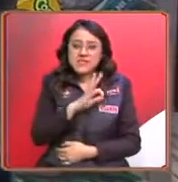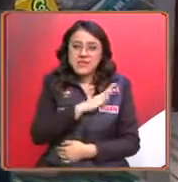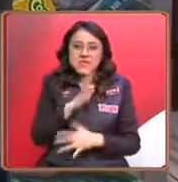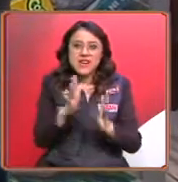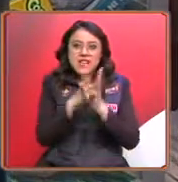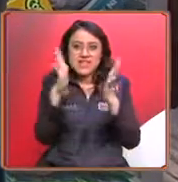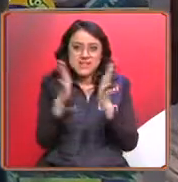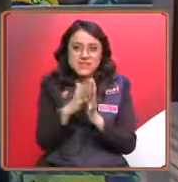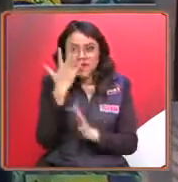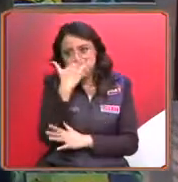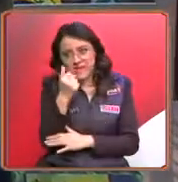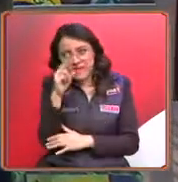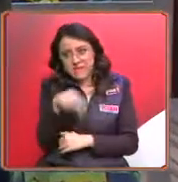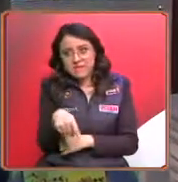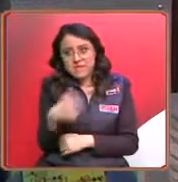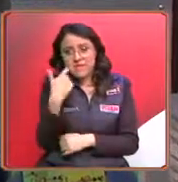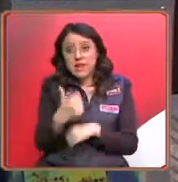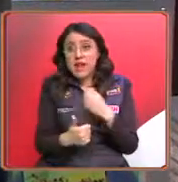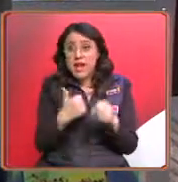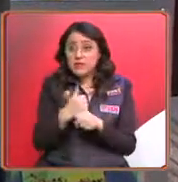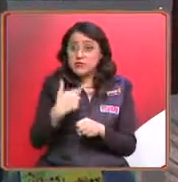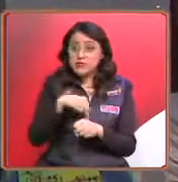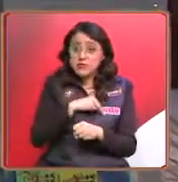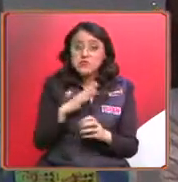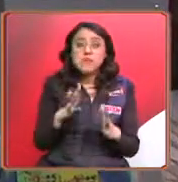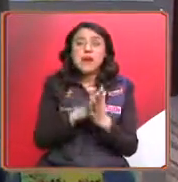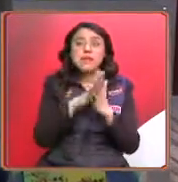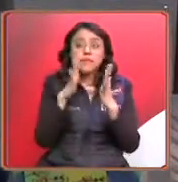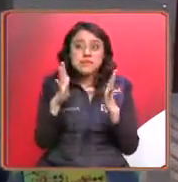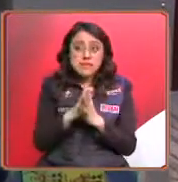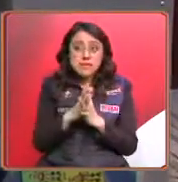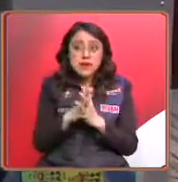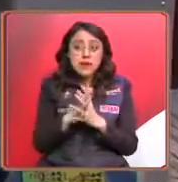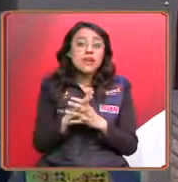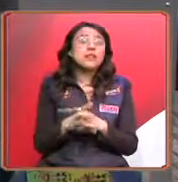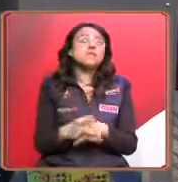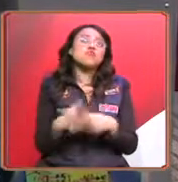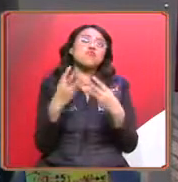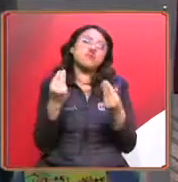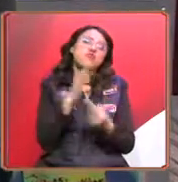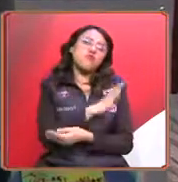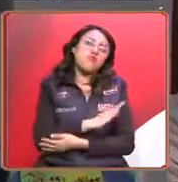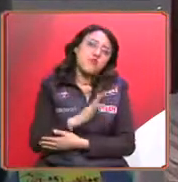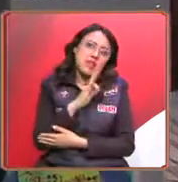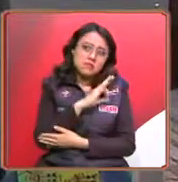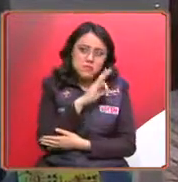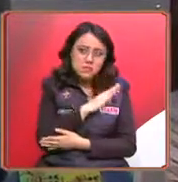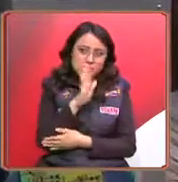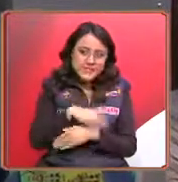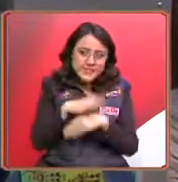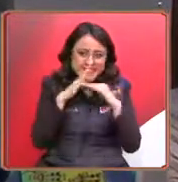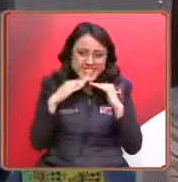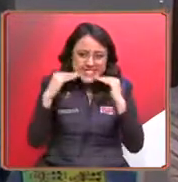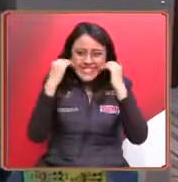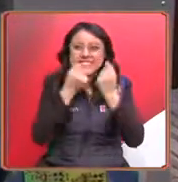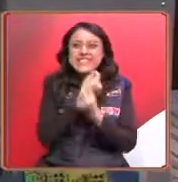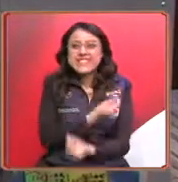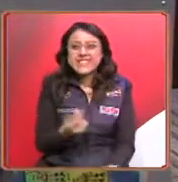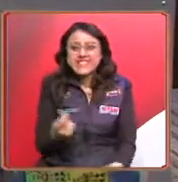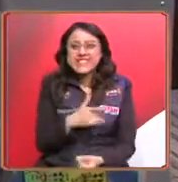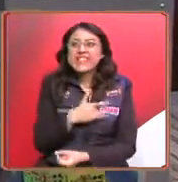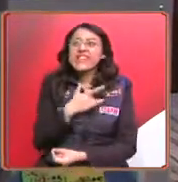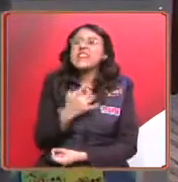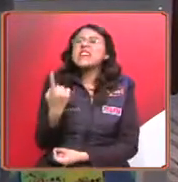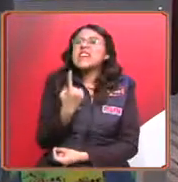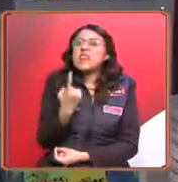participar en esta noble causa. Es el primer año que estamos participando y estamos muy felices de poder lograr darle una sonrisa a los niños. ¿Qué se